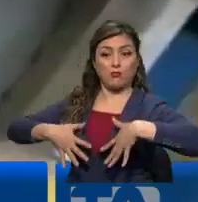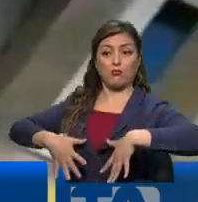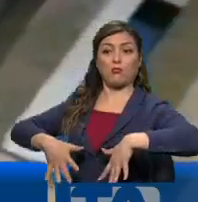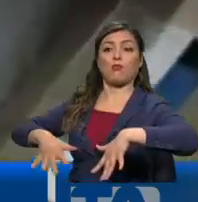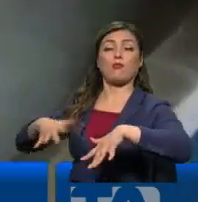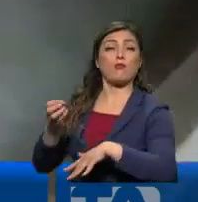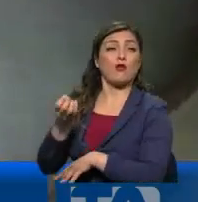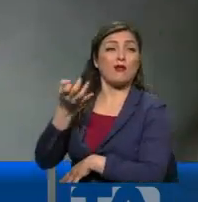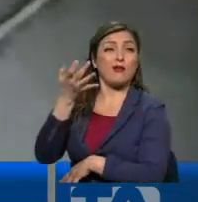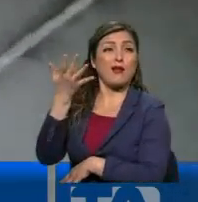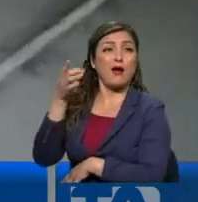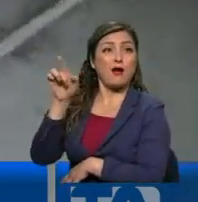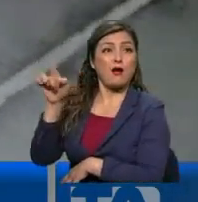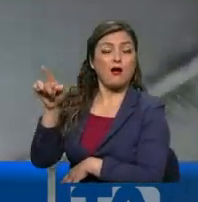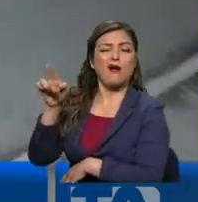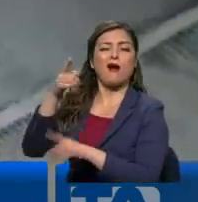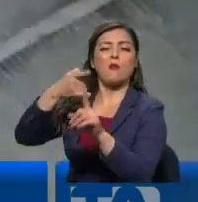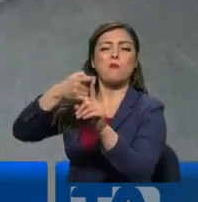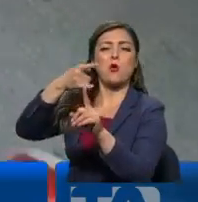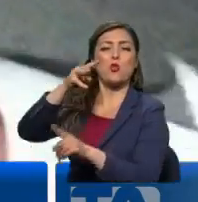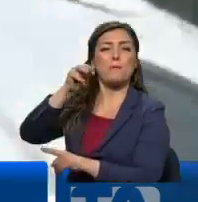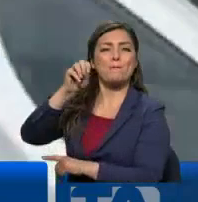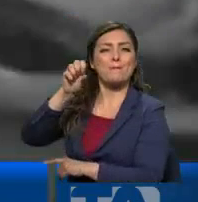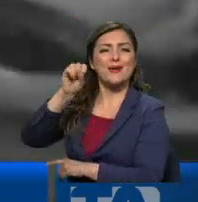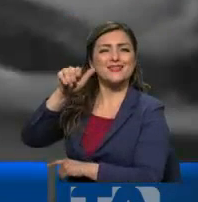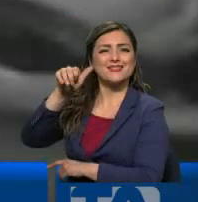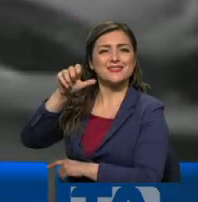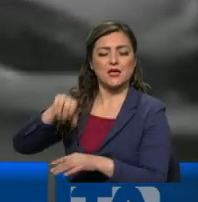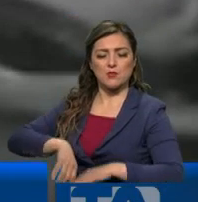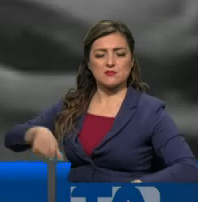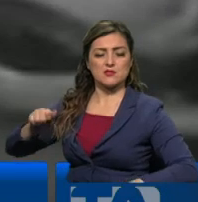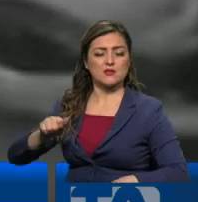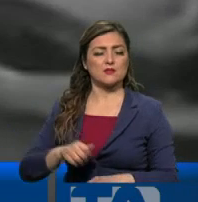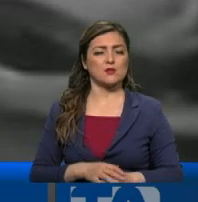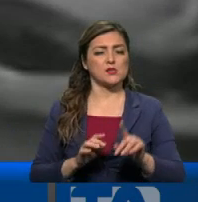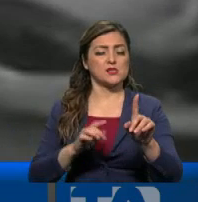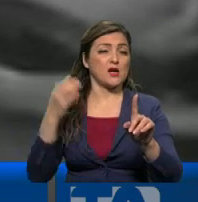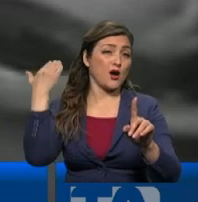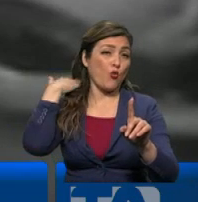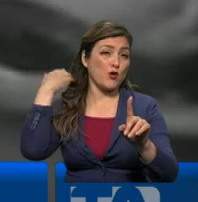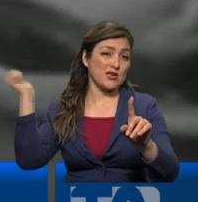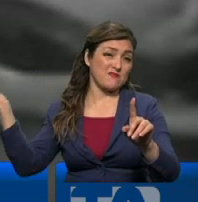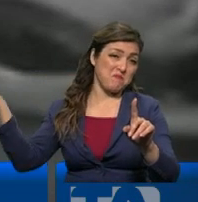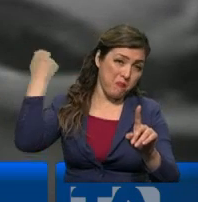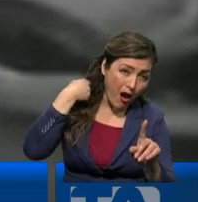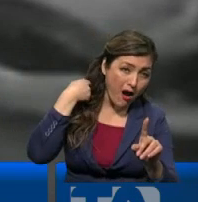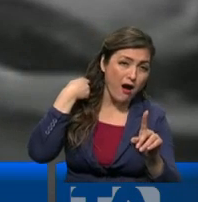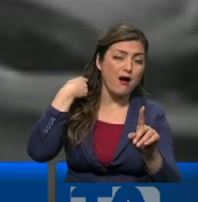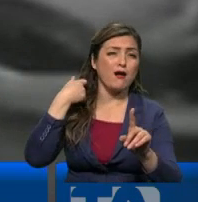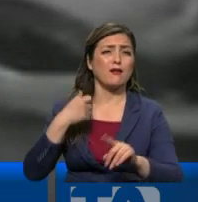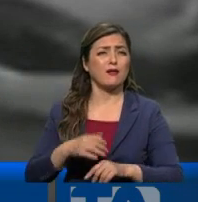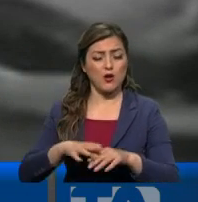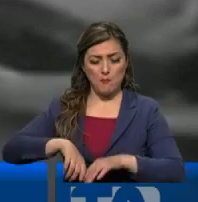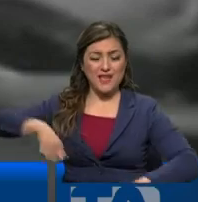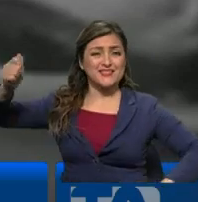el Mesías, lo atacó por la espalda, propinándole un machetazo a la altura del cuello. Que en horas de la mañana, un compañero